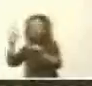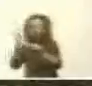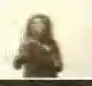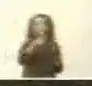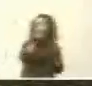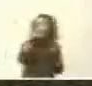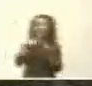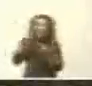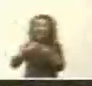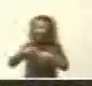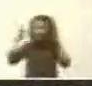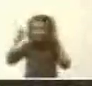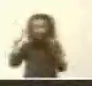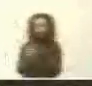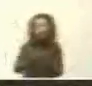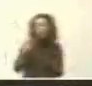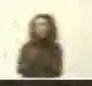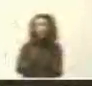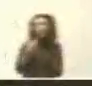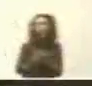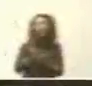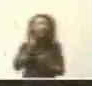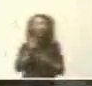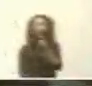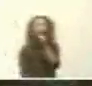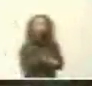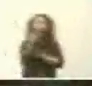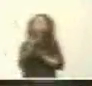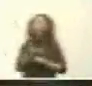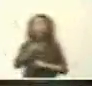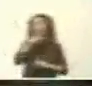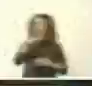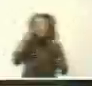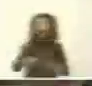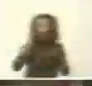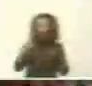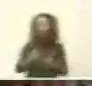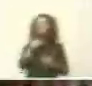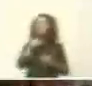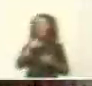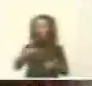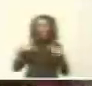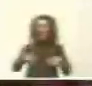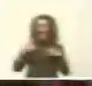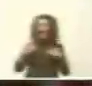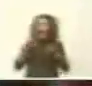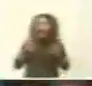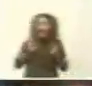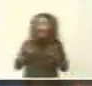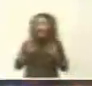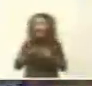Política está comprobado, sale solo la verdad, no es complicado. ¡Esto es lo que hay!